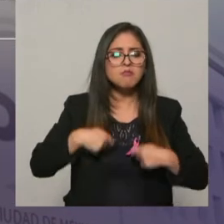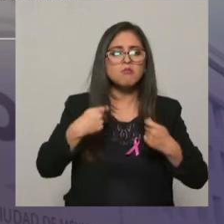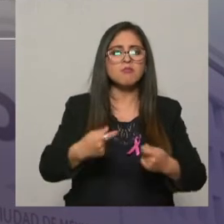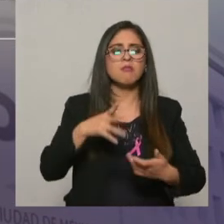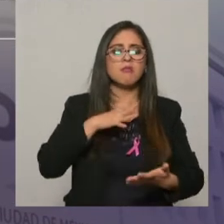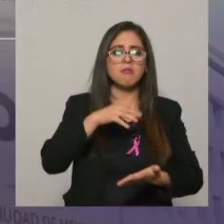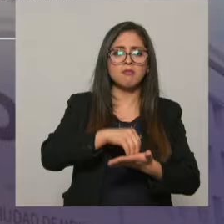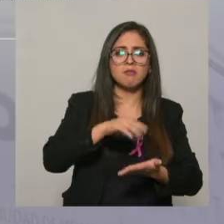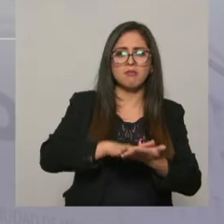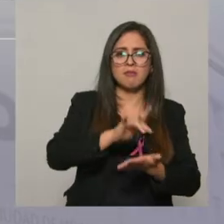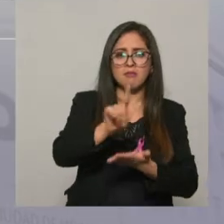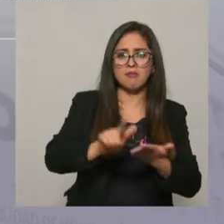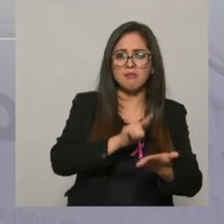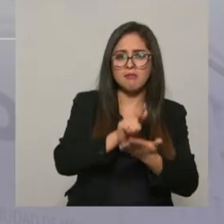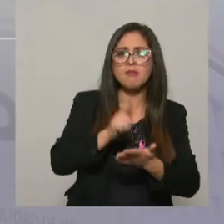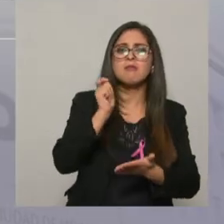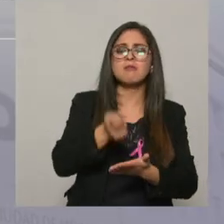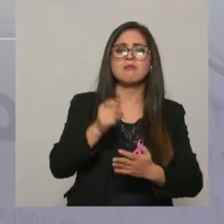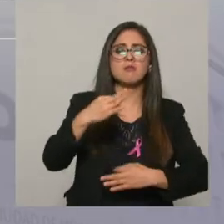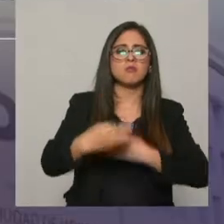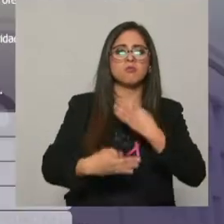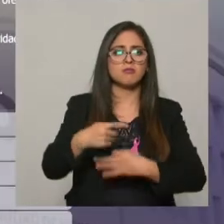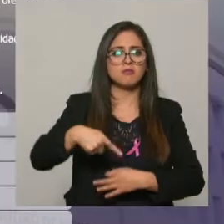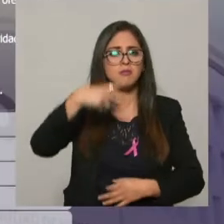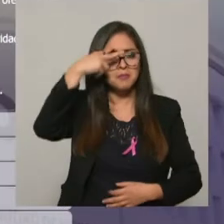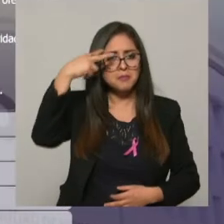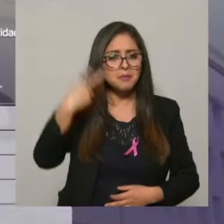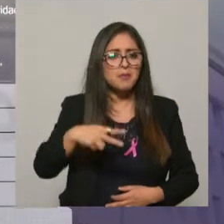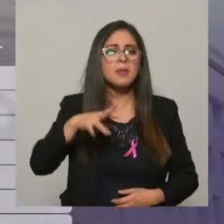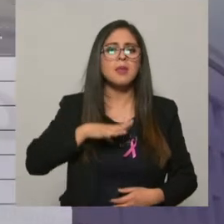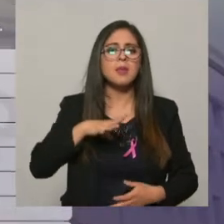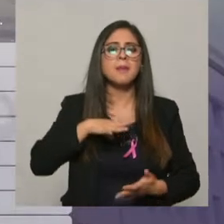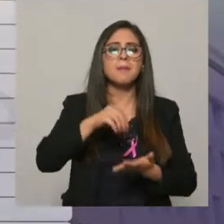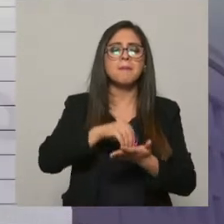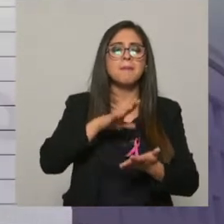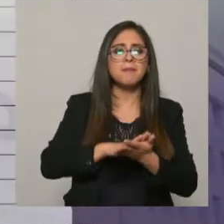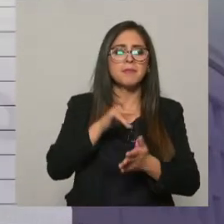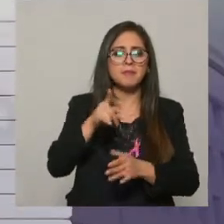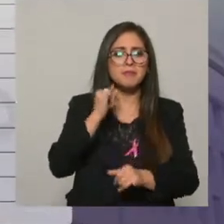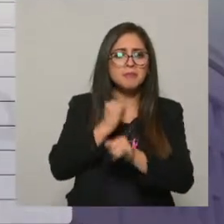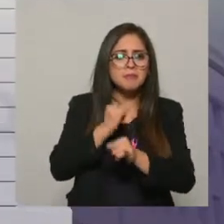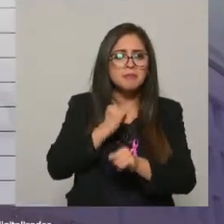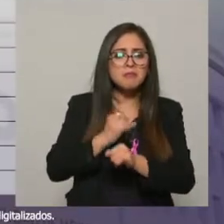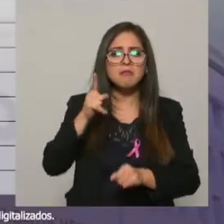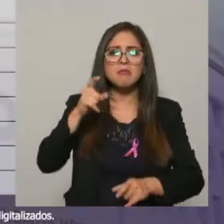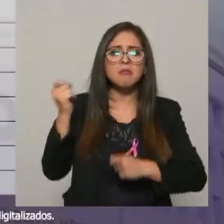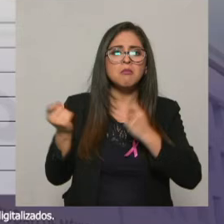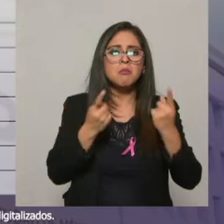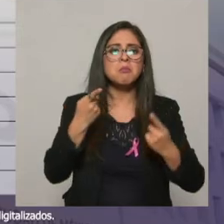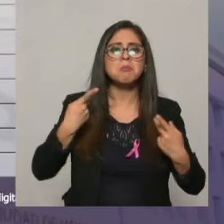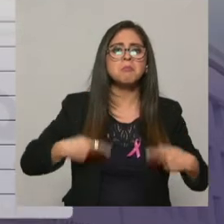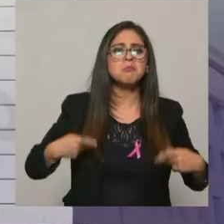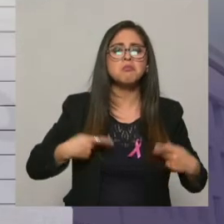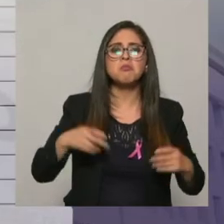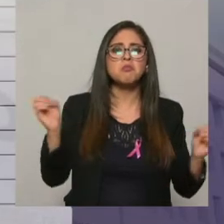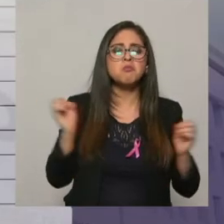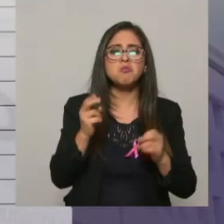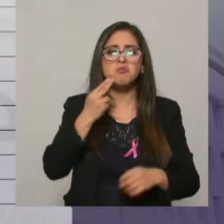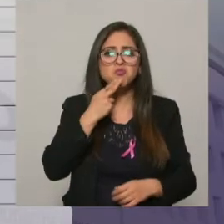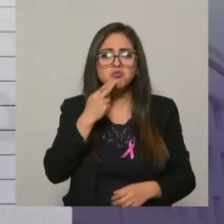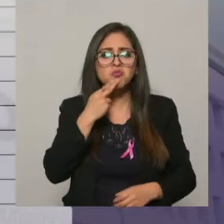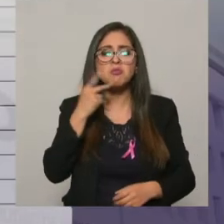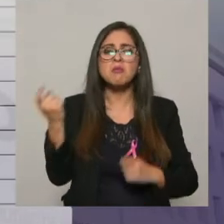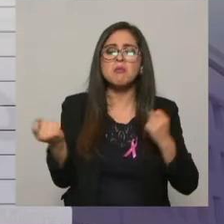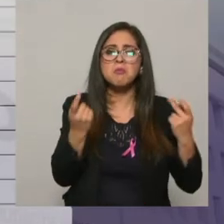nuestras leyes, la justicia en este país. Entonces existe esta herramienta. Es poco utilizada, hay poca difusión de